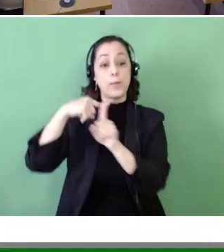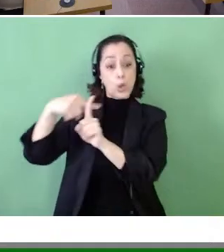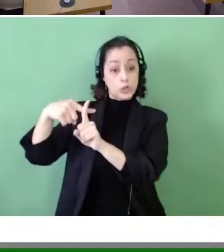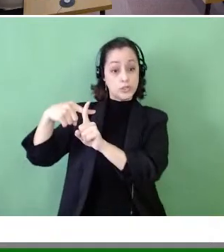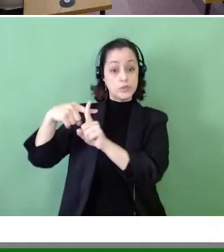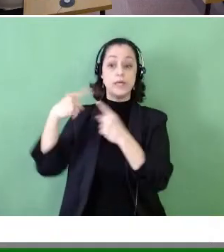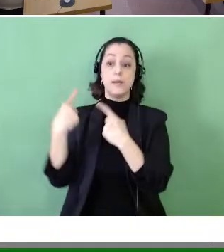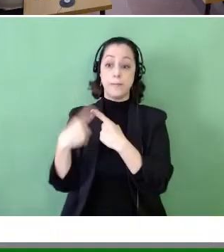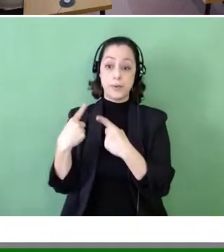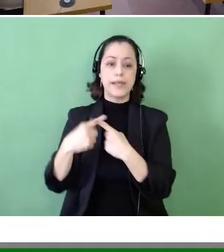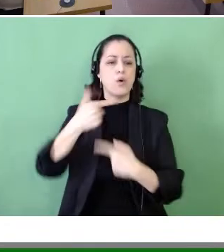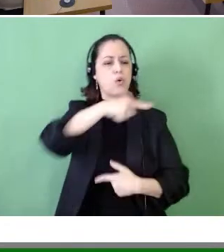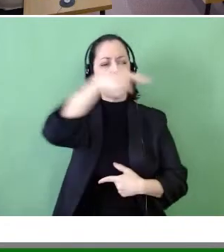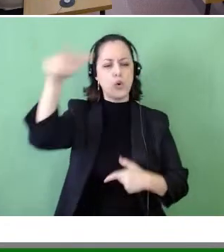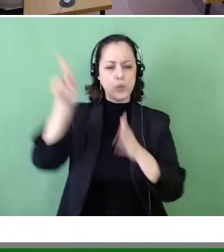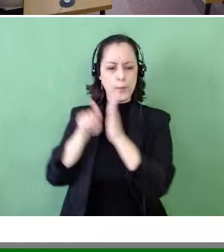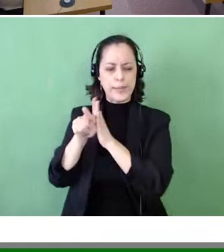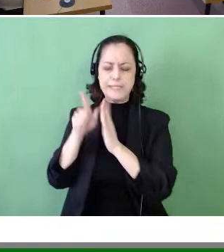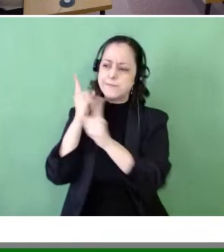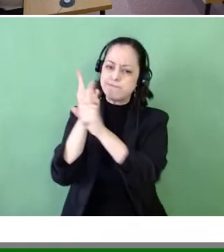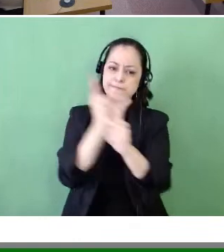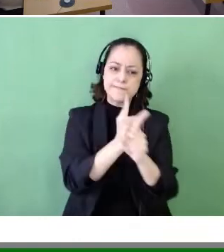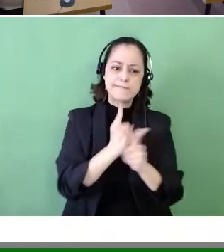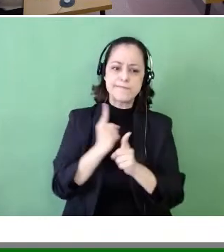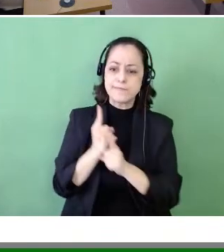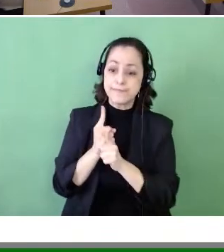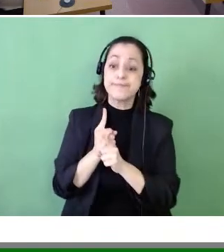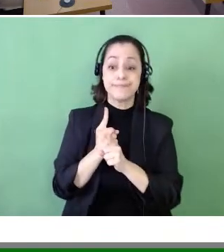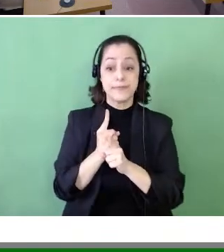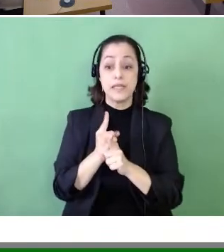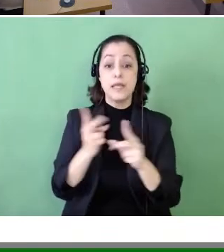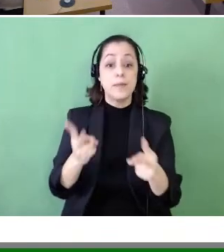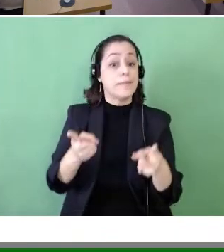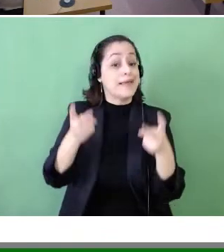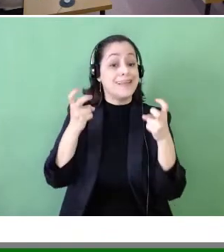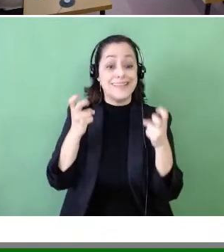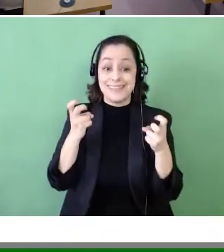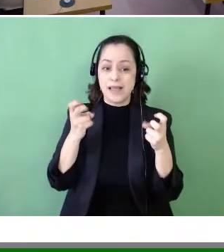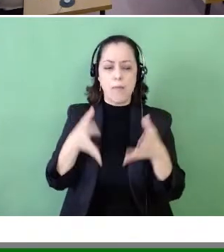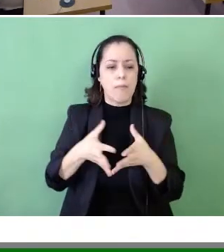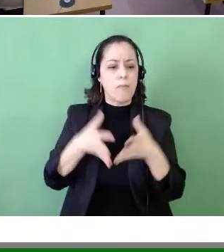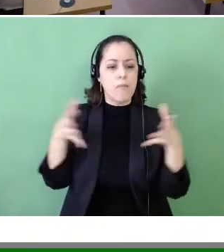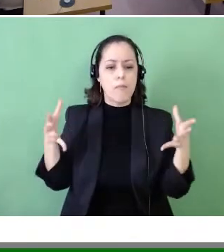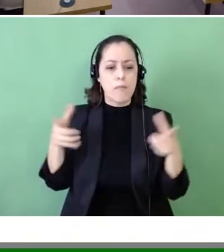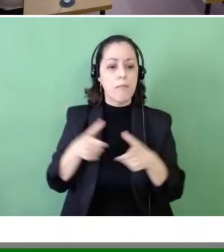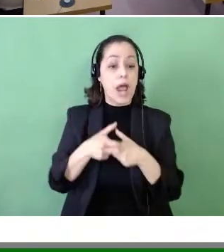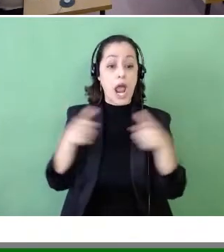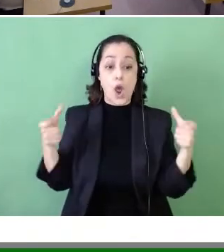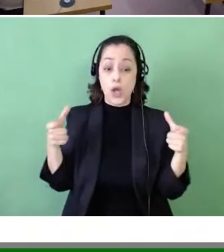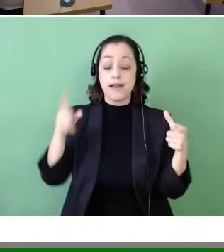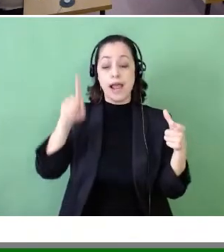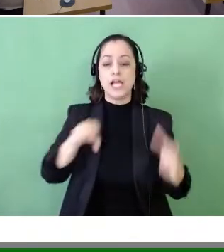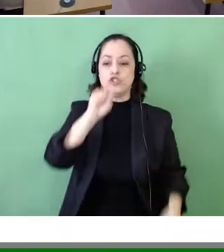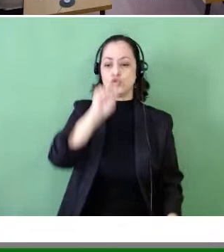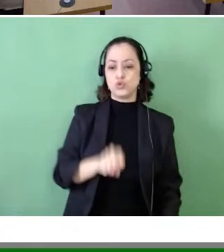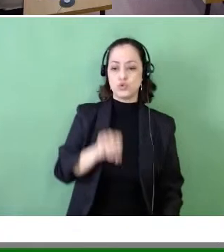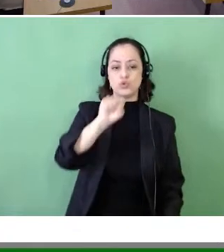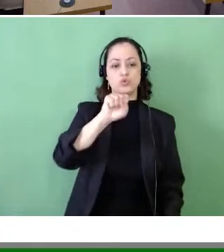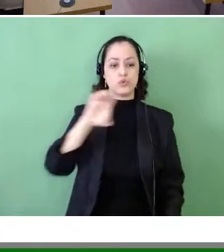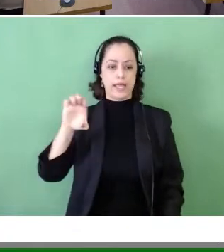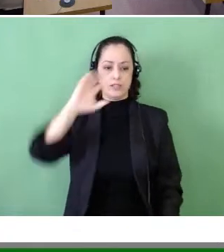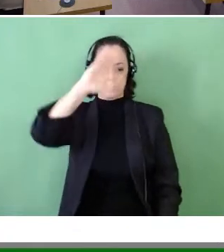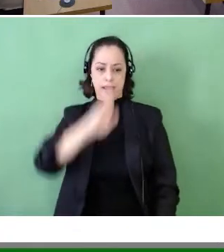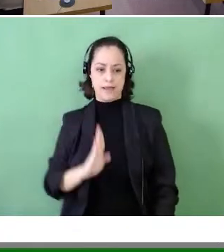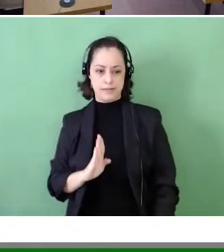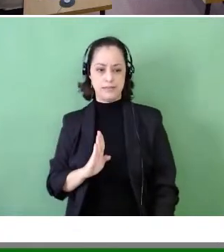en otros trabajos que identificamos, tenemos mucha gente del sur y sureste de Brasil y casi ninguno